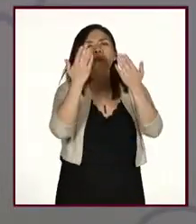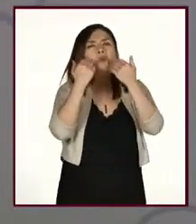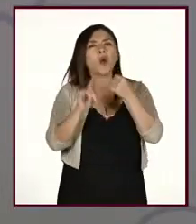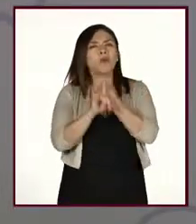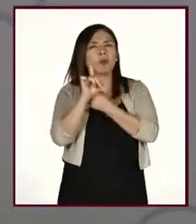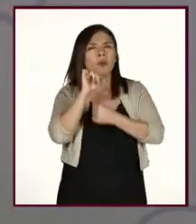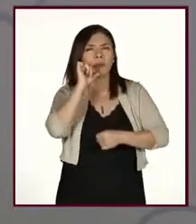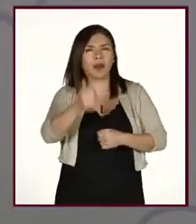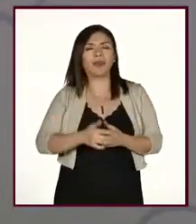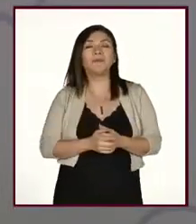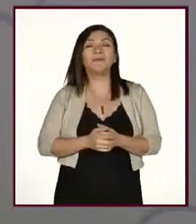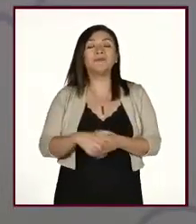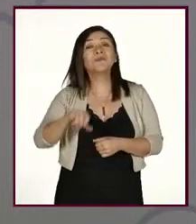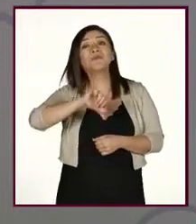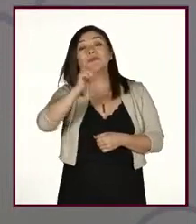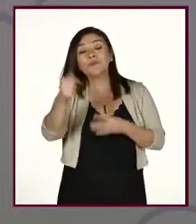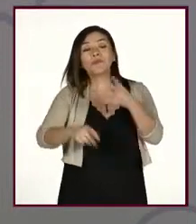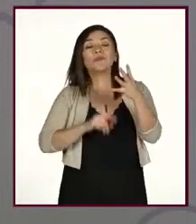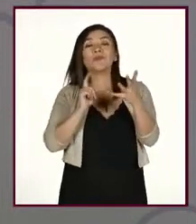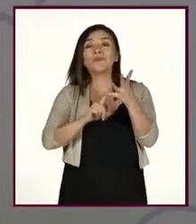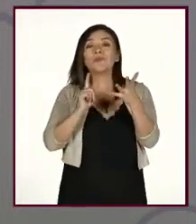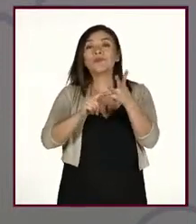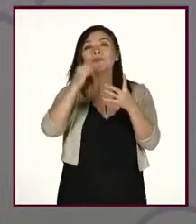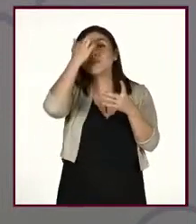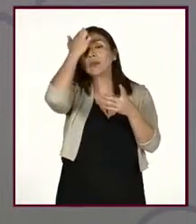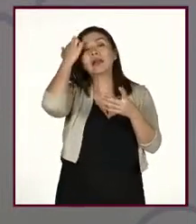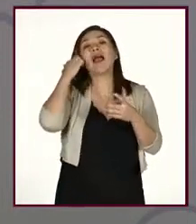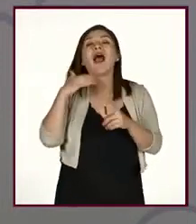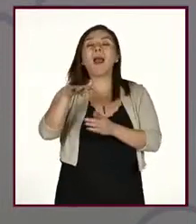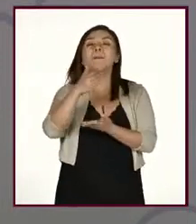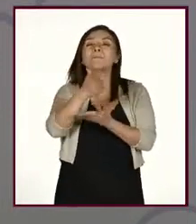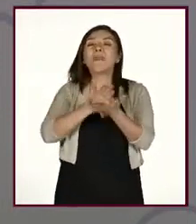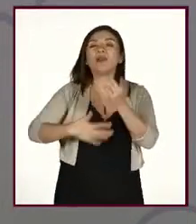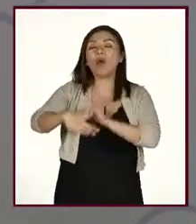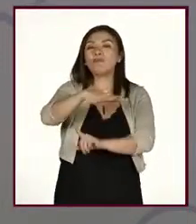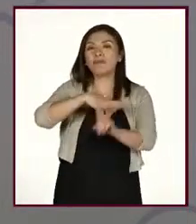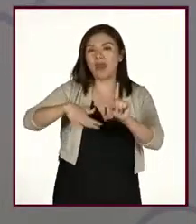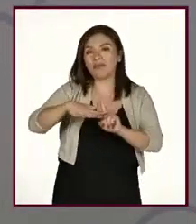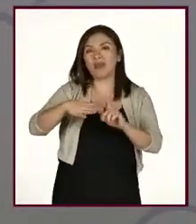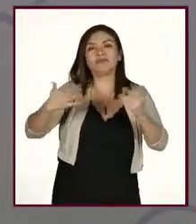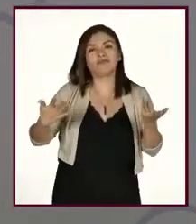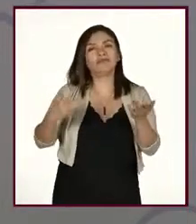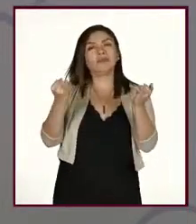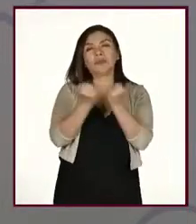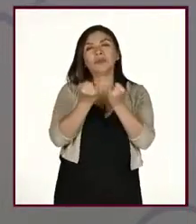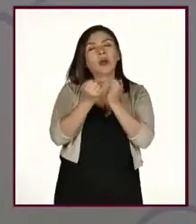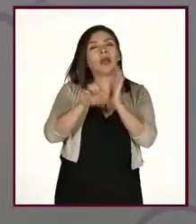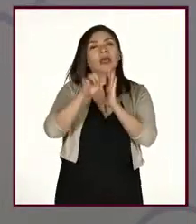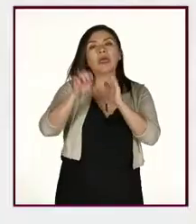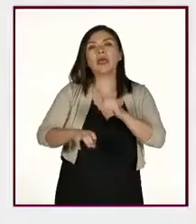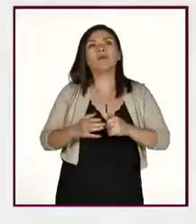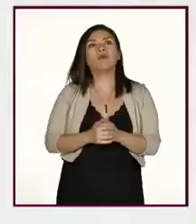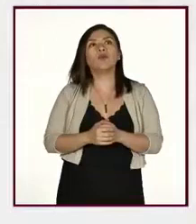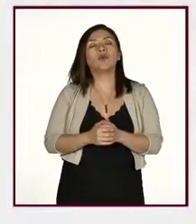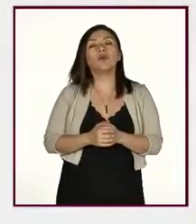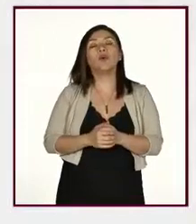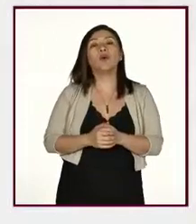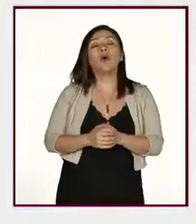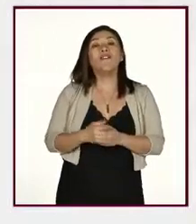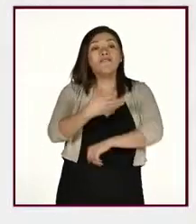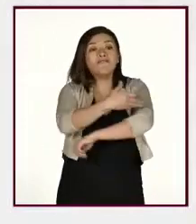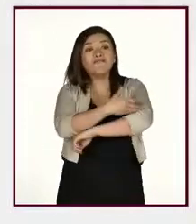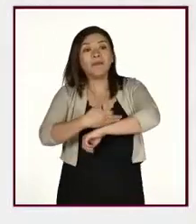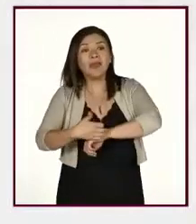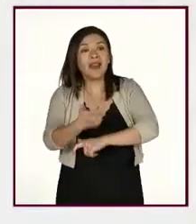trastorno de ansiedad. Otros factores, pues tenemos los factores ambientales, como pueden ser el nivel socioeconómico bajo, pues